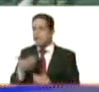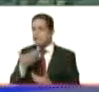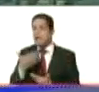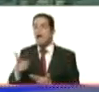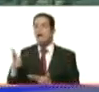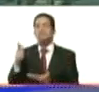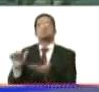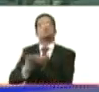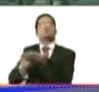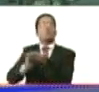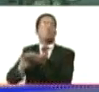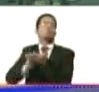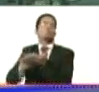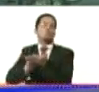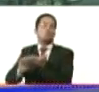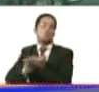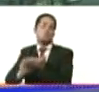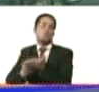sanas, lo resuelves.